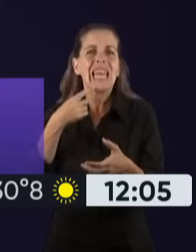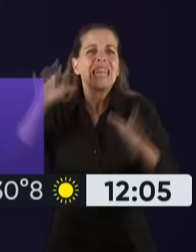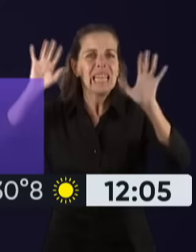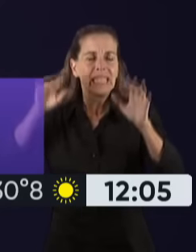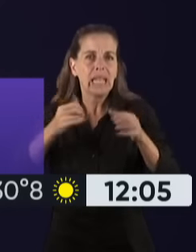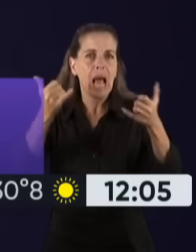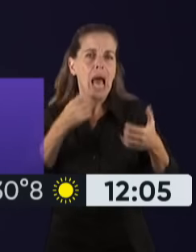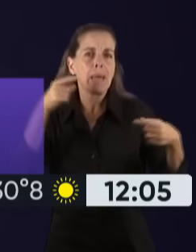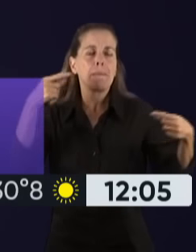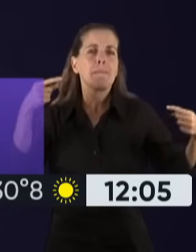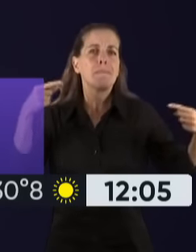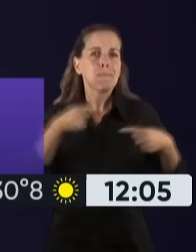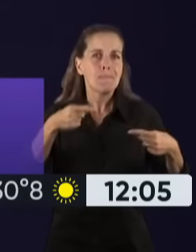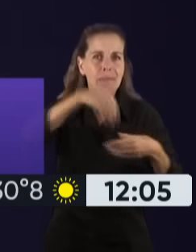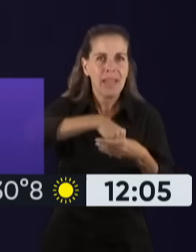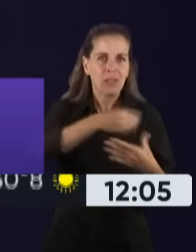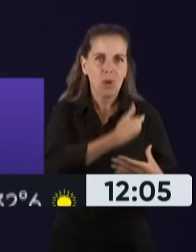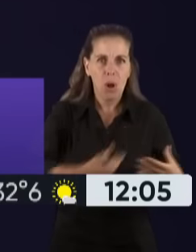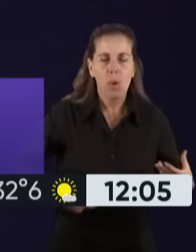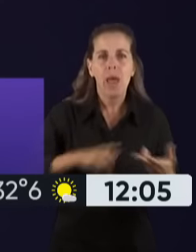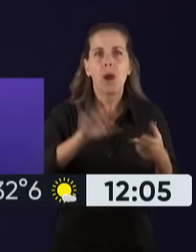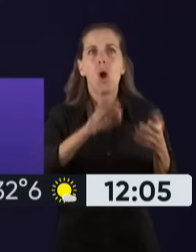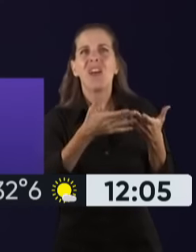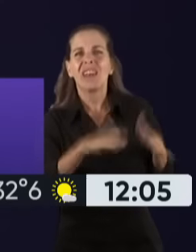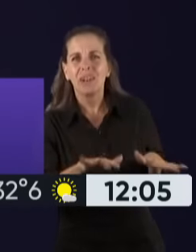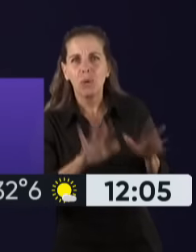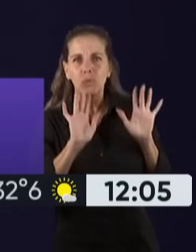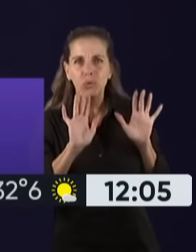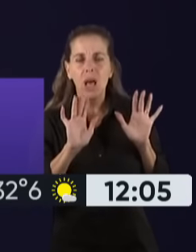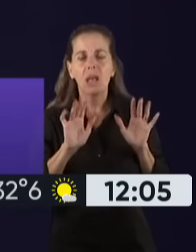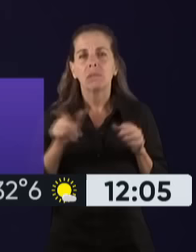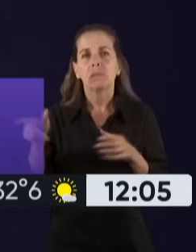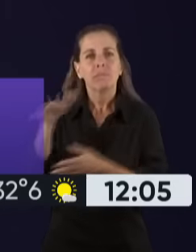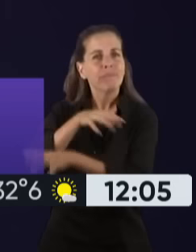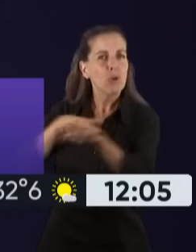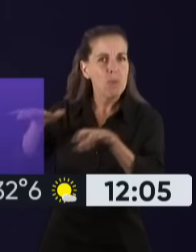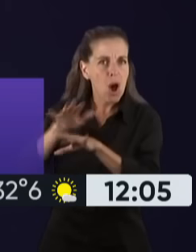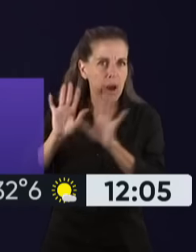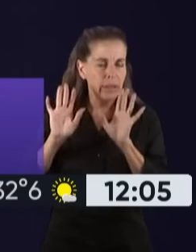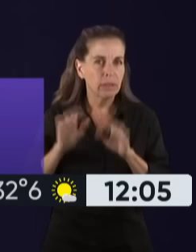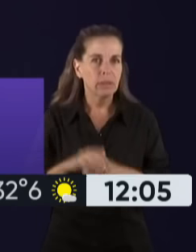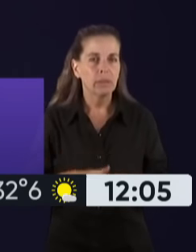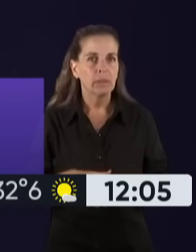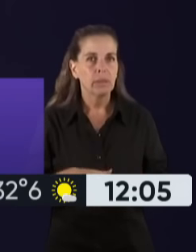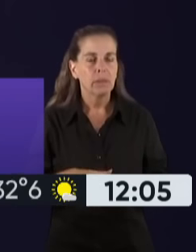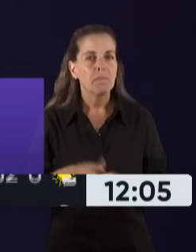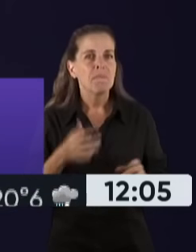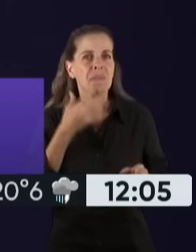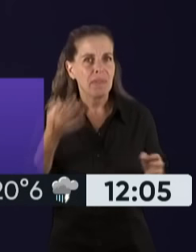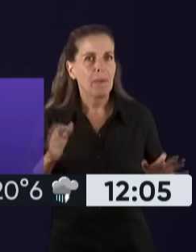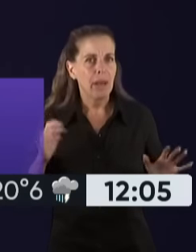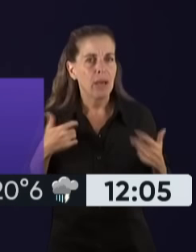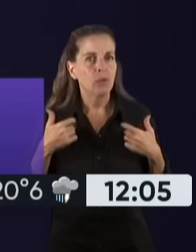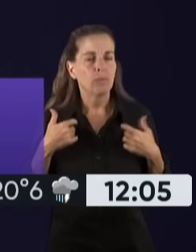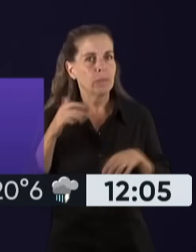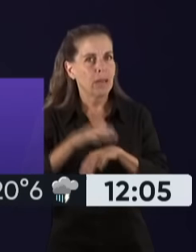renuncias en el gobierno y lo cierto es que Más allá de que me encargo cada vez